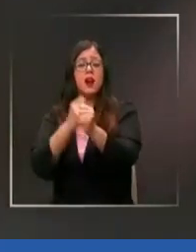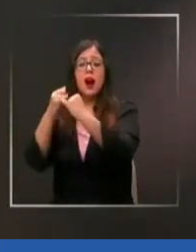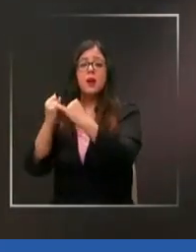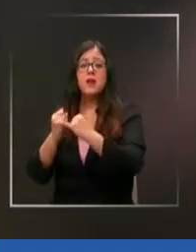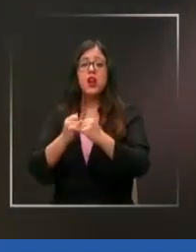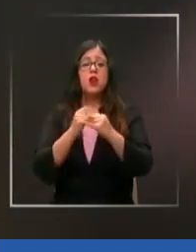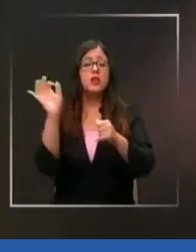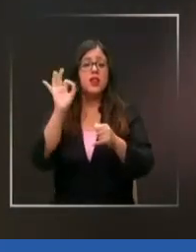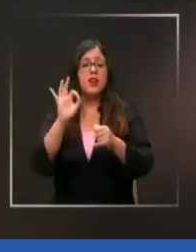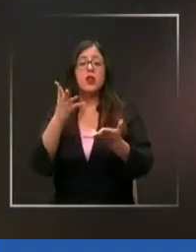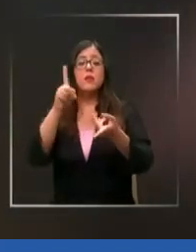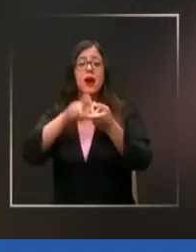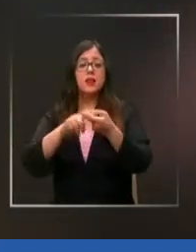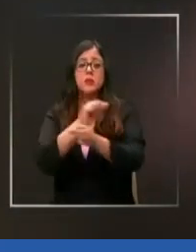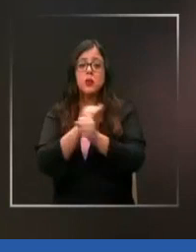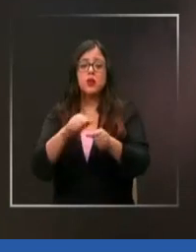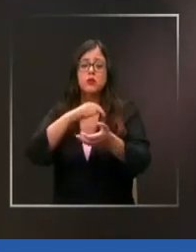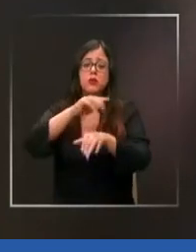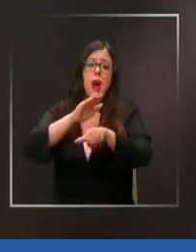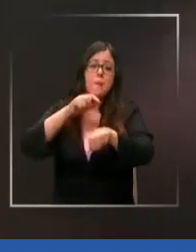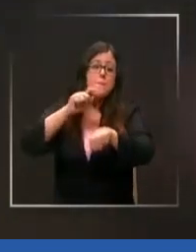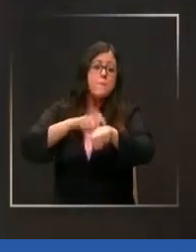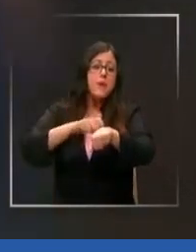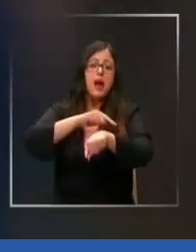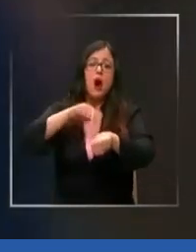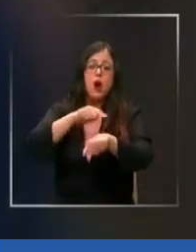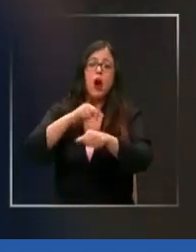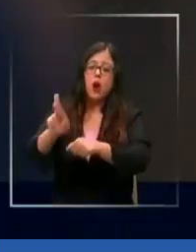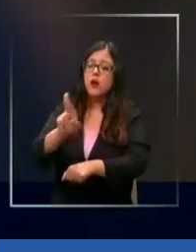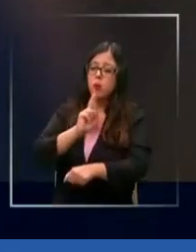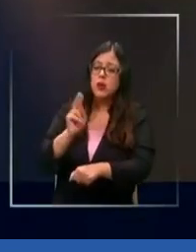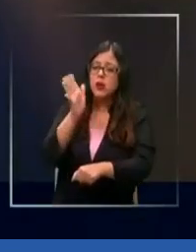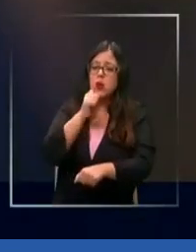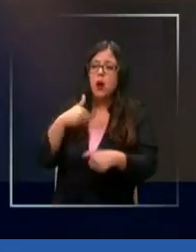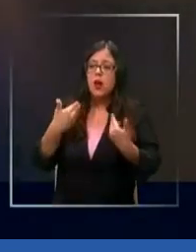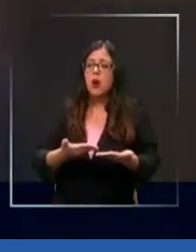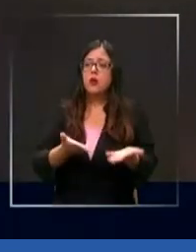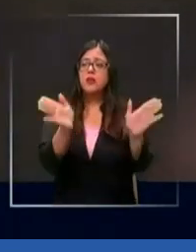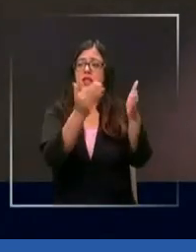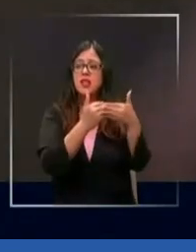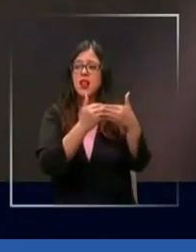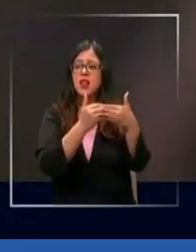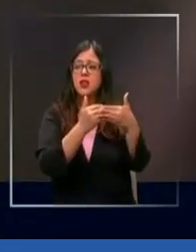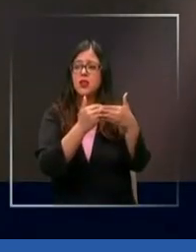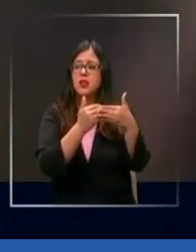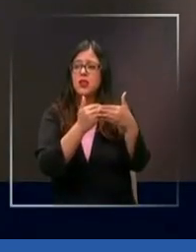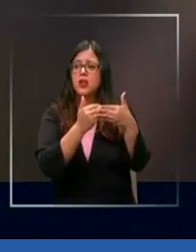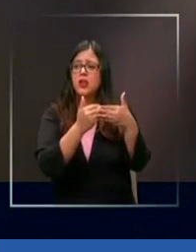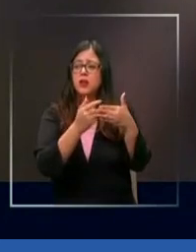pudieron. Esperaron horas por una respuesta, una que hasta ahora no llega. Si está cerrado.